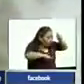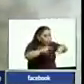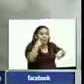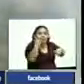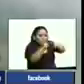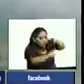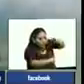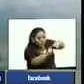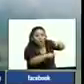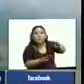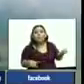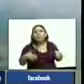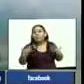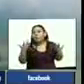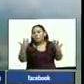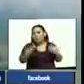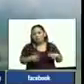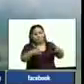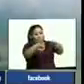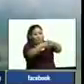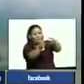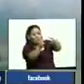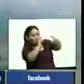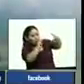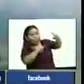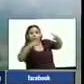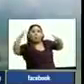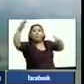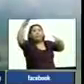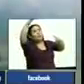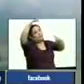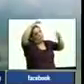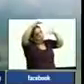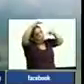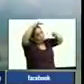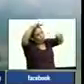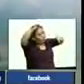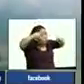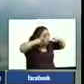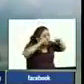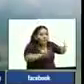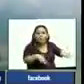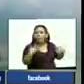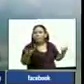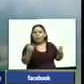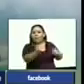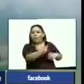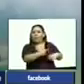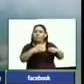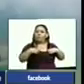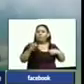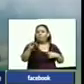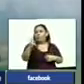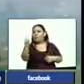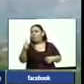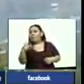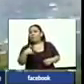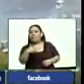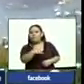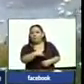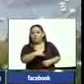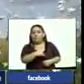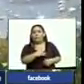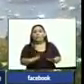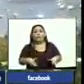desaparecidos pero se examinó el área desde el aire varias veces y no se vieron señales de vida dijo la primera ministra Jacinta Arden